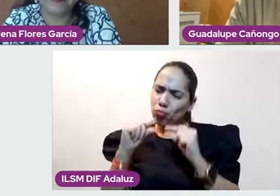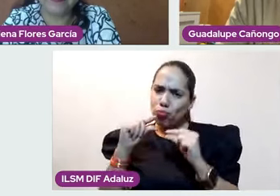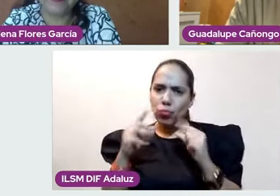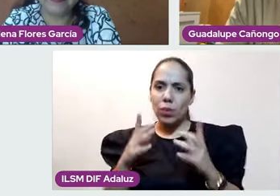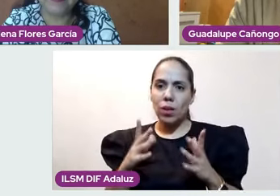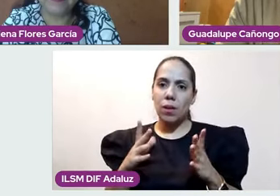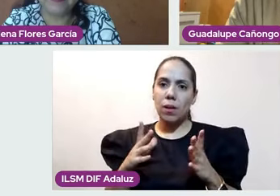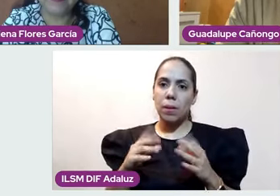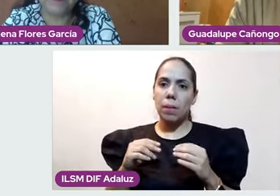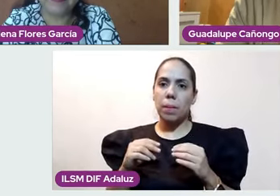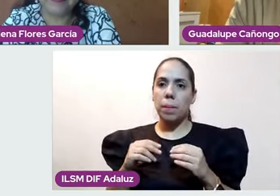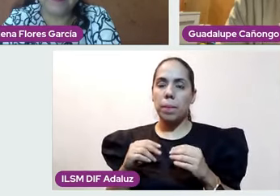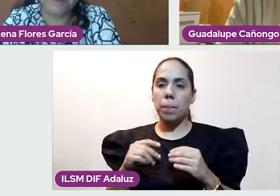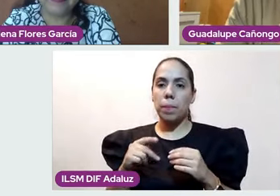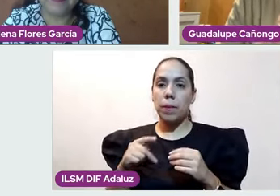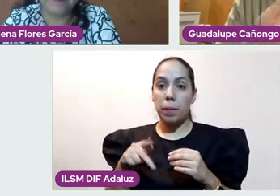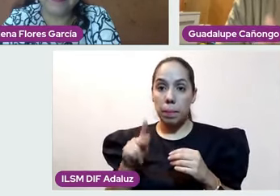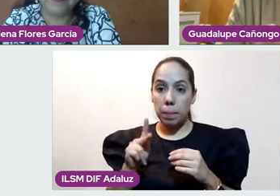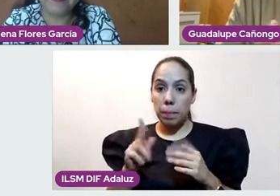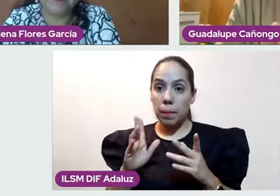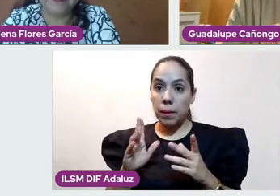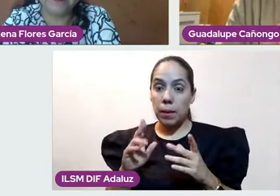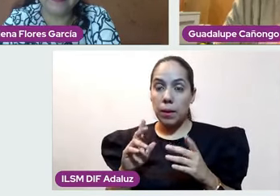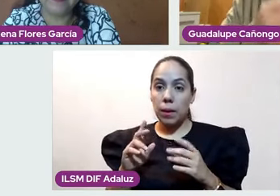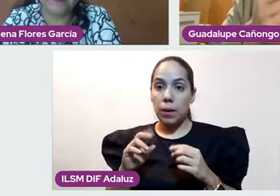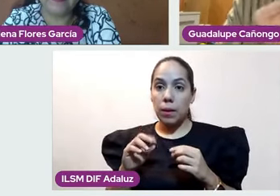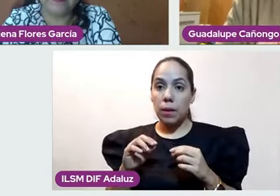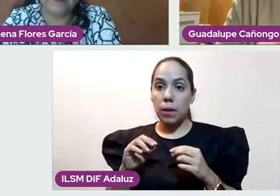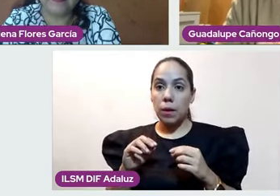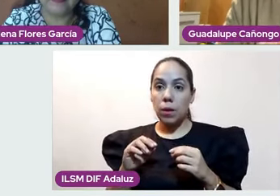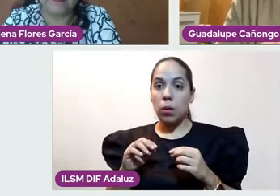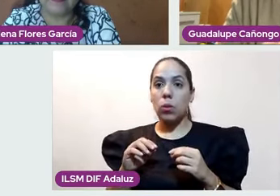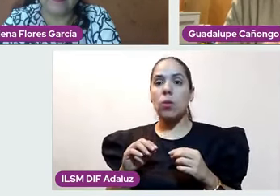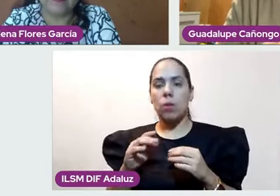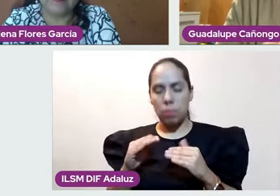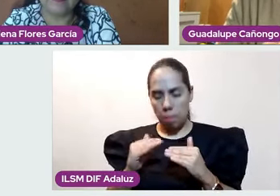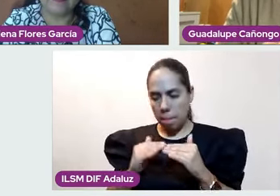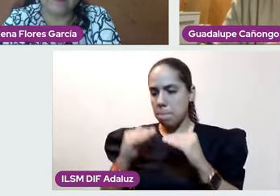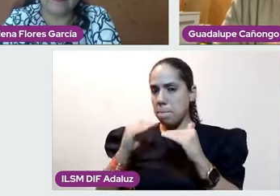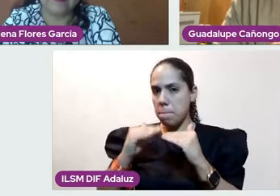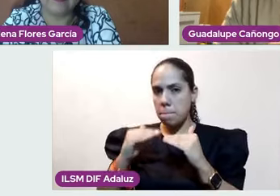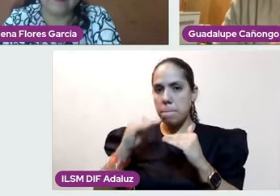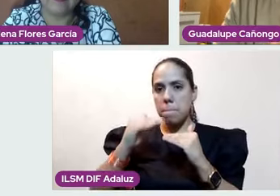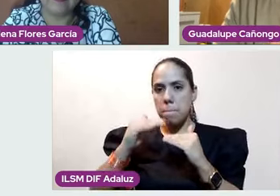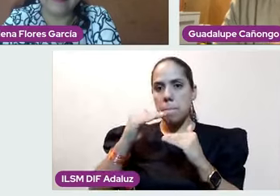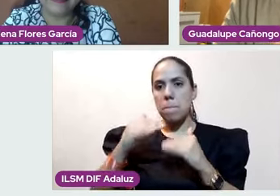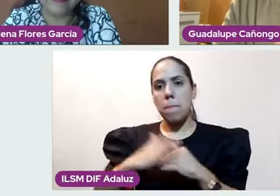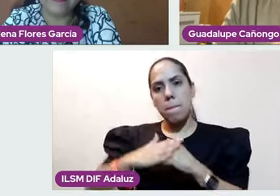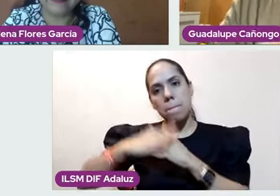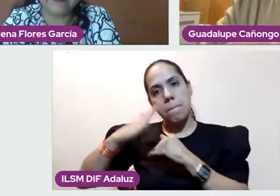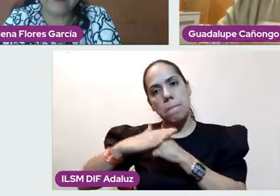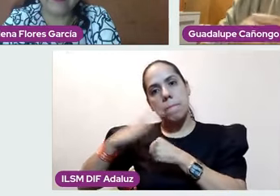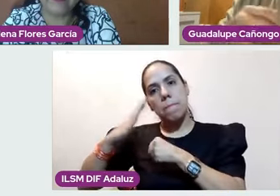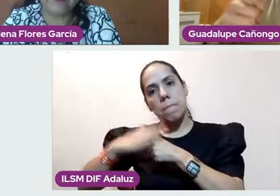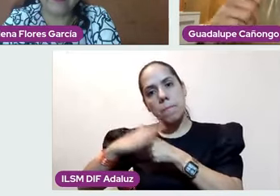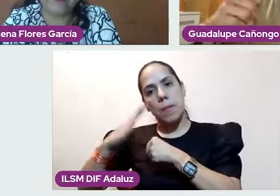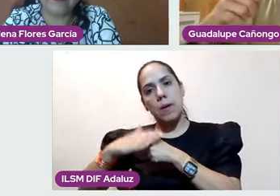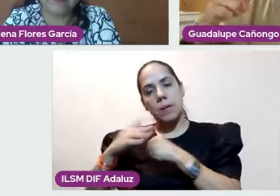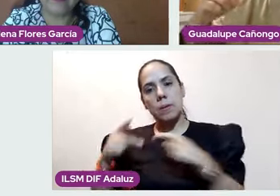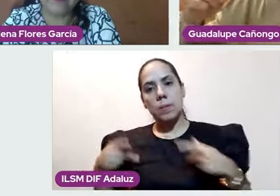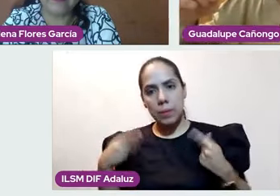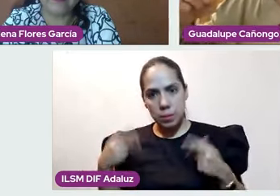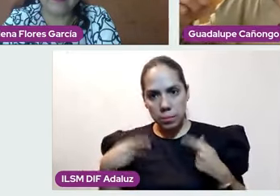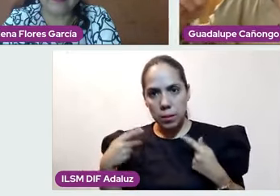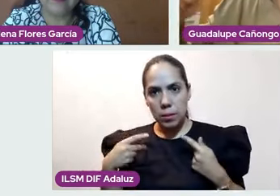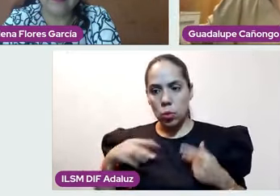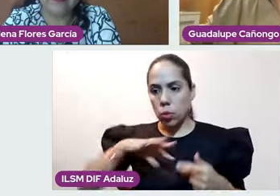el grupo de personas que ya tienen acceso a eso, pero las que ya tienen acceso ya se están organizando y tenemos, por ejemplo,